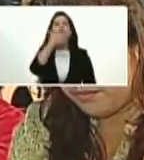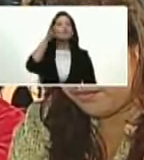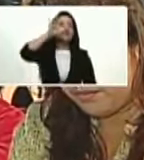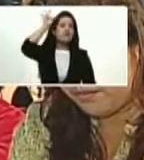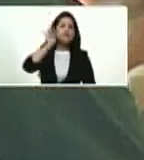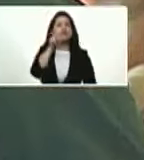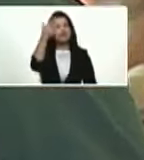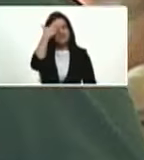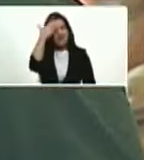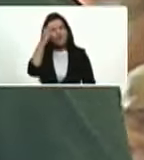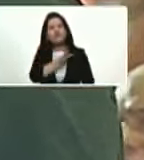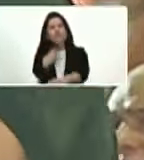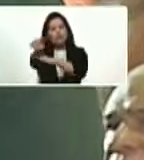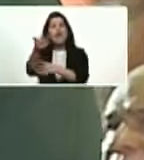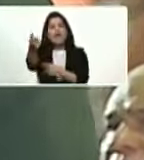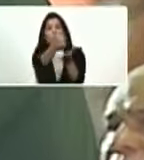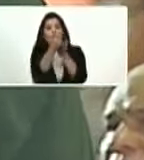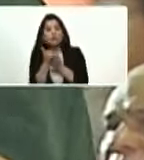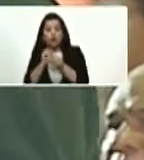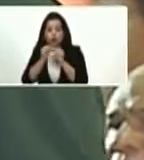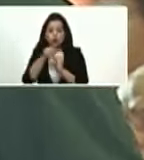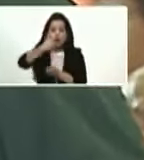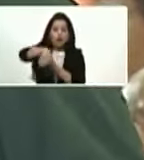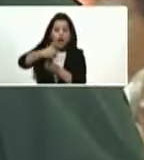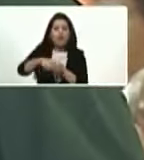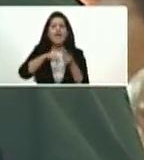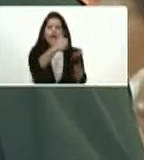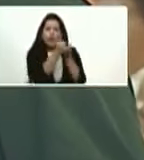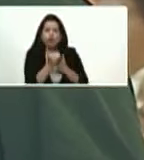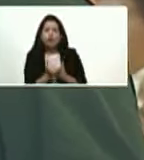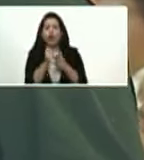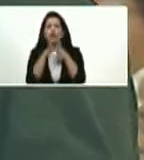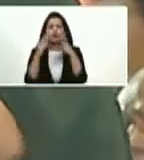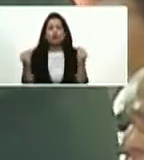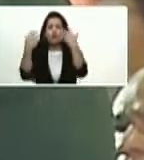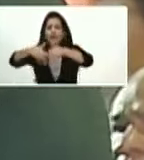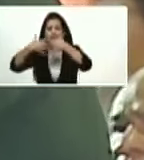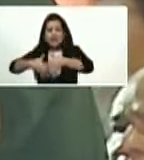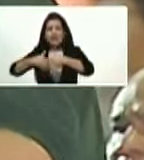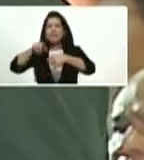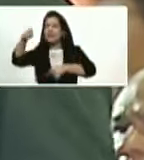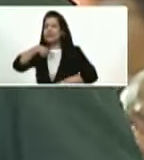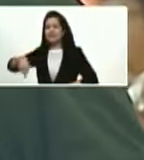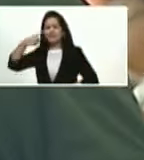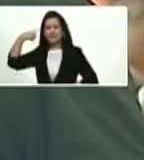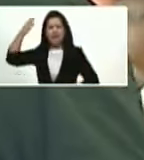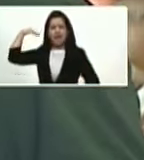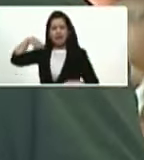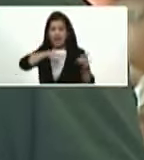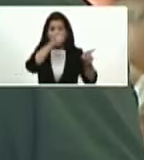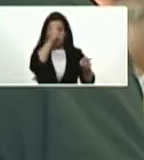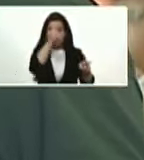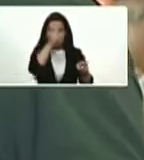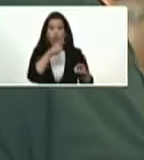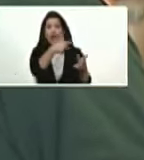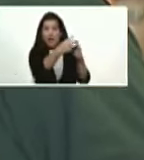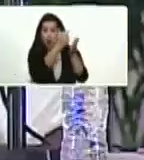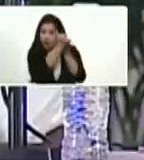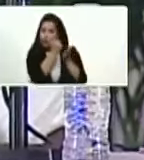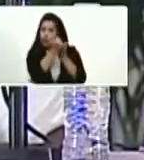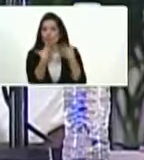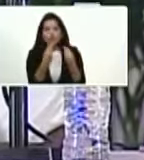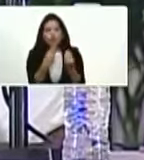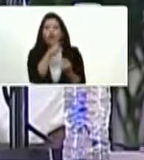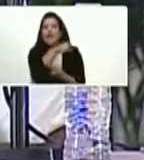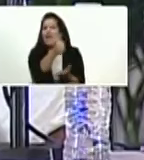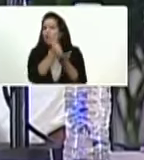ayudó también con la carretera. Y nos ayudó para sacar los equipos de China del puerto cuando era candidato a diputado. Y nos ha ayudado